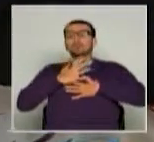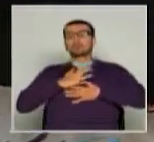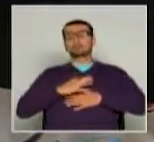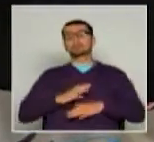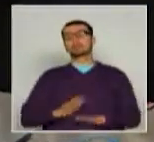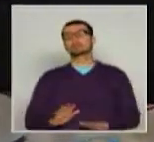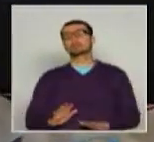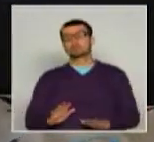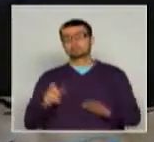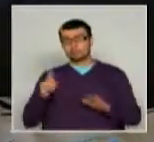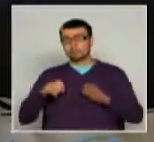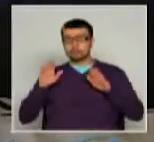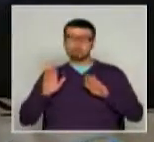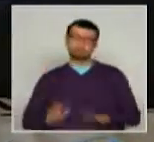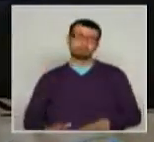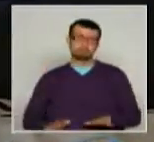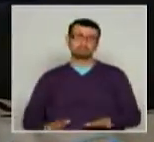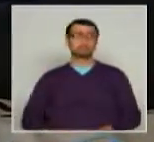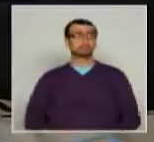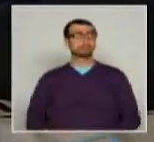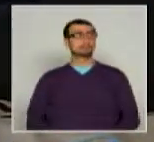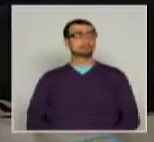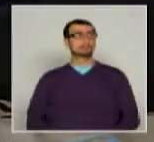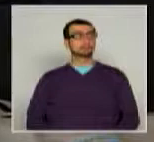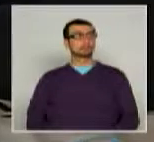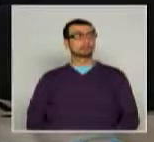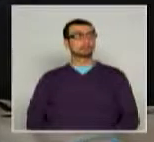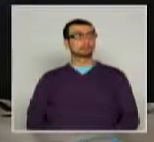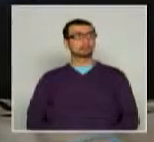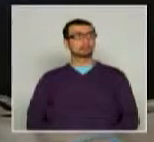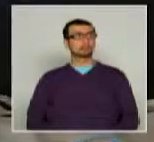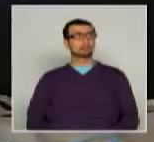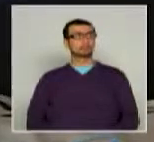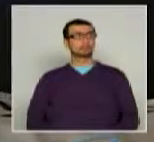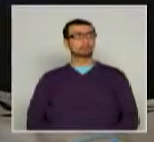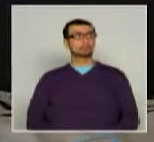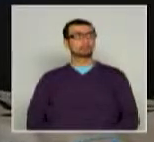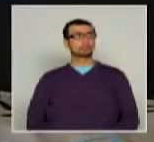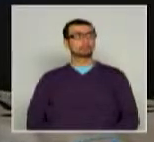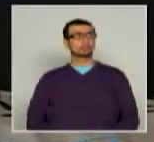el cuerpo, afuera todo el aire.